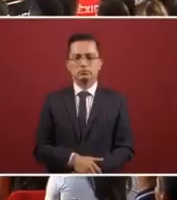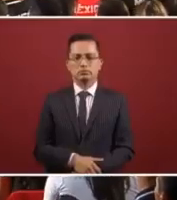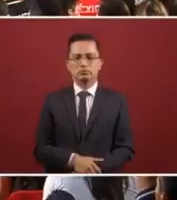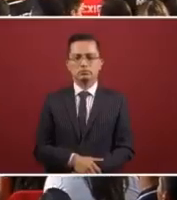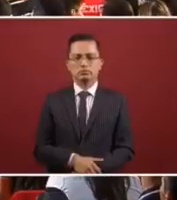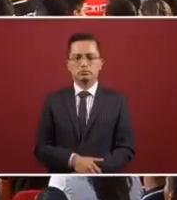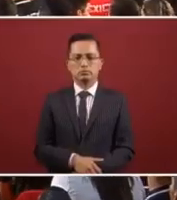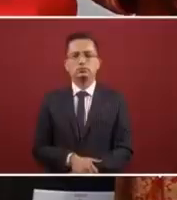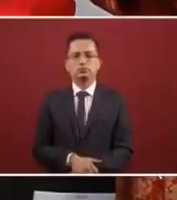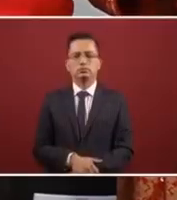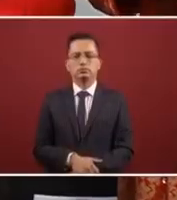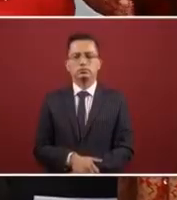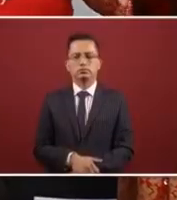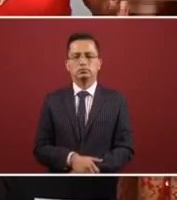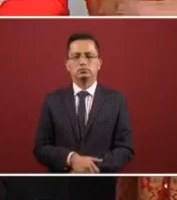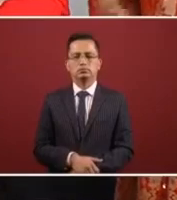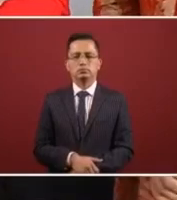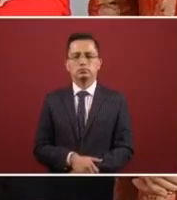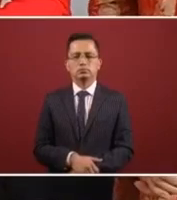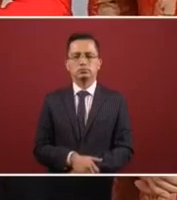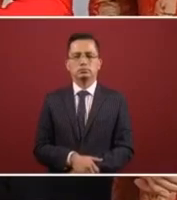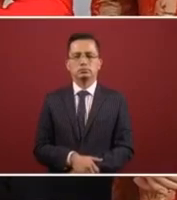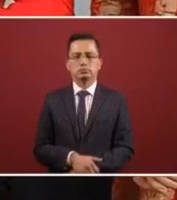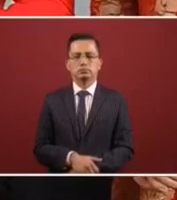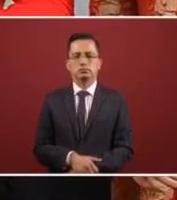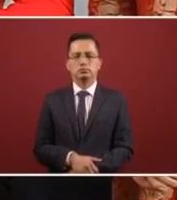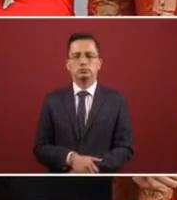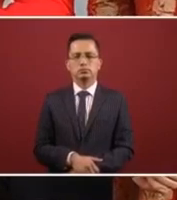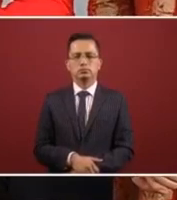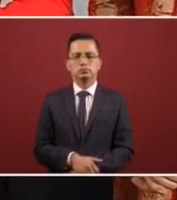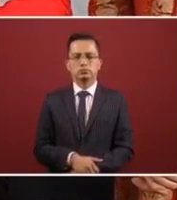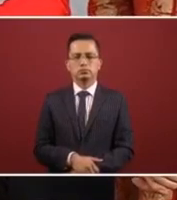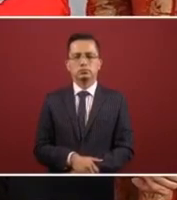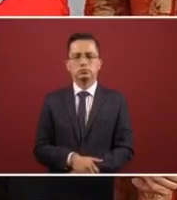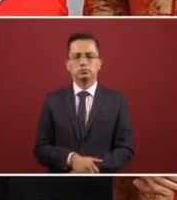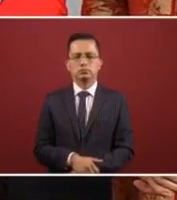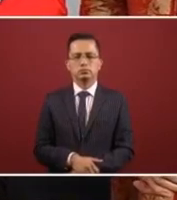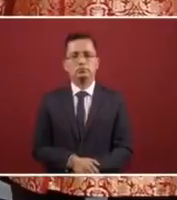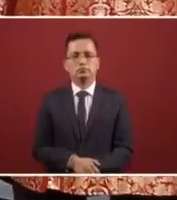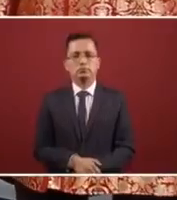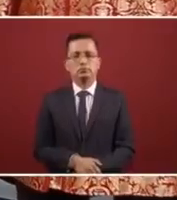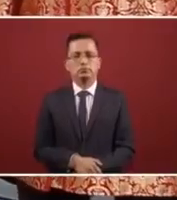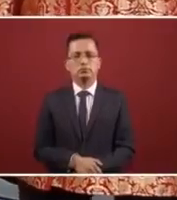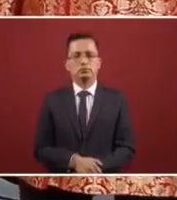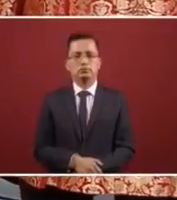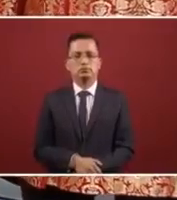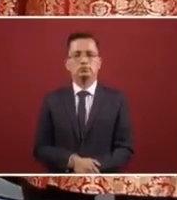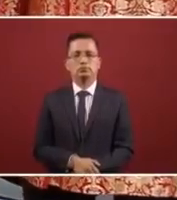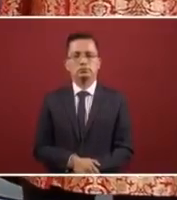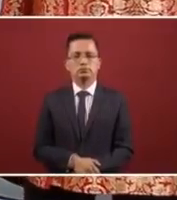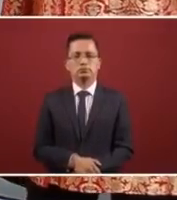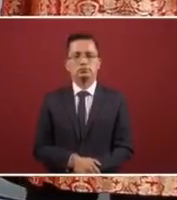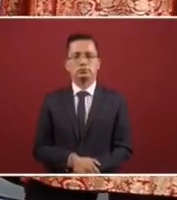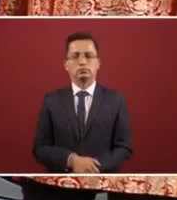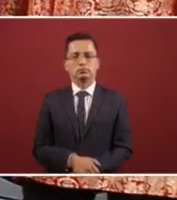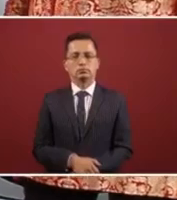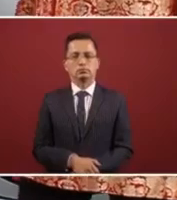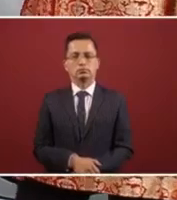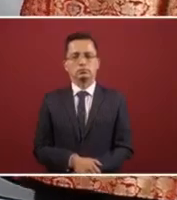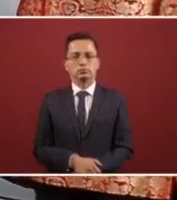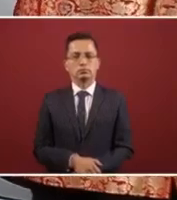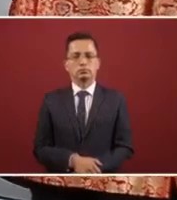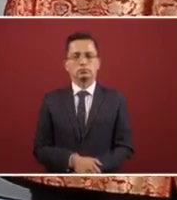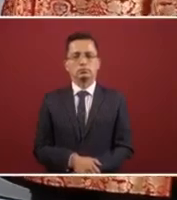bote. Imagínate cómo estamos. Y por primera vez, ellos sintieron que la autoridad sí les estaba dando un papel y un